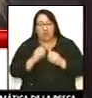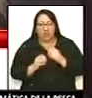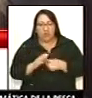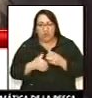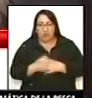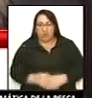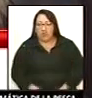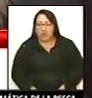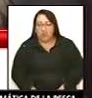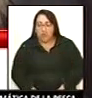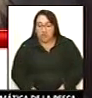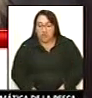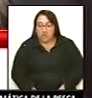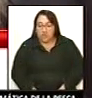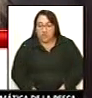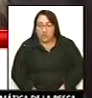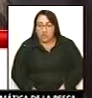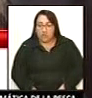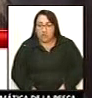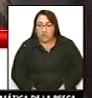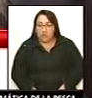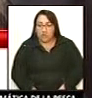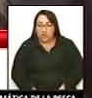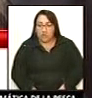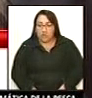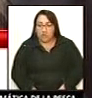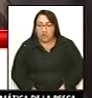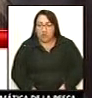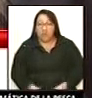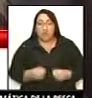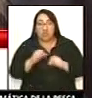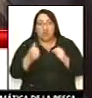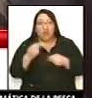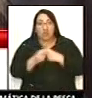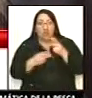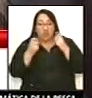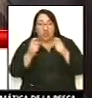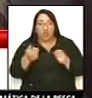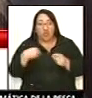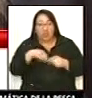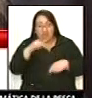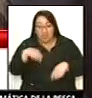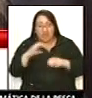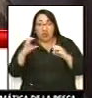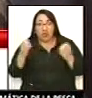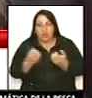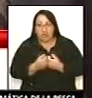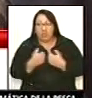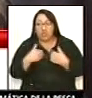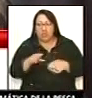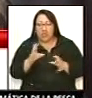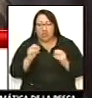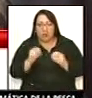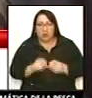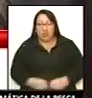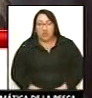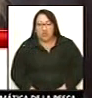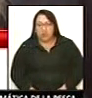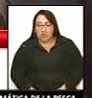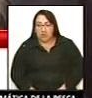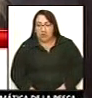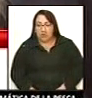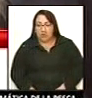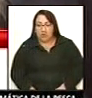por parte de la Junta, porque el Sistema Nacional de Control, nosotros en este Congreso lo estamos ampliando,